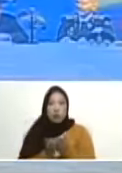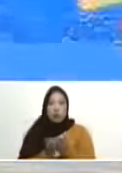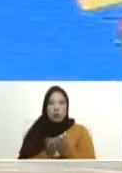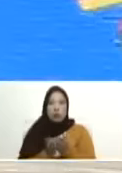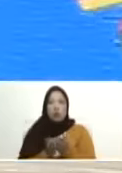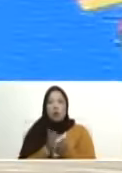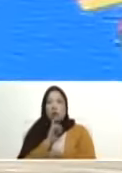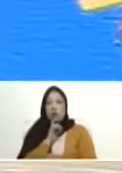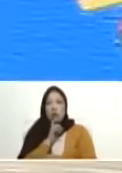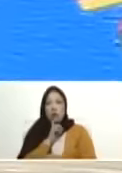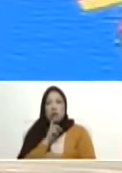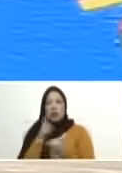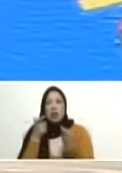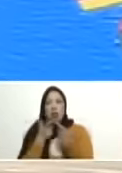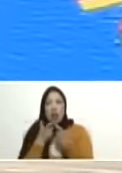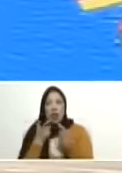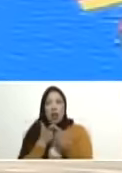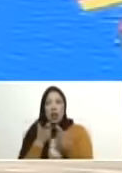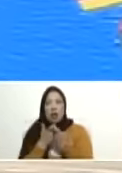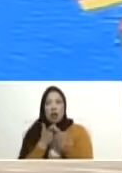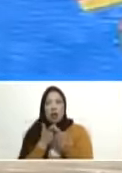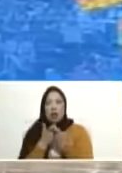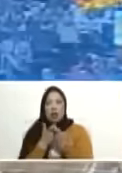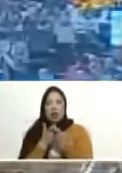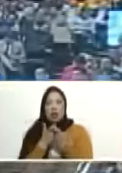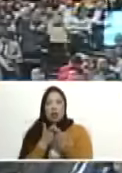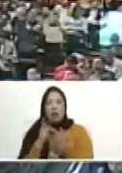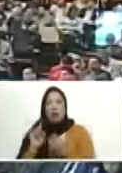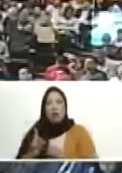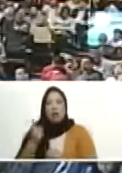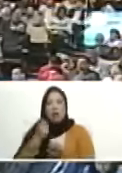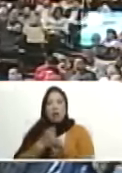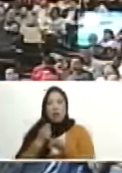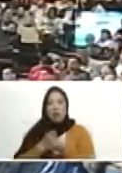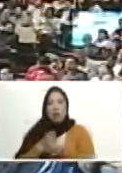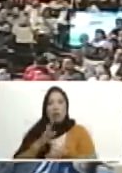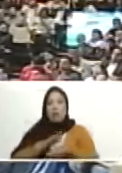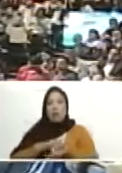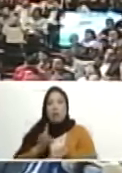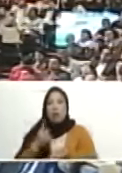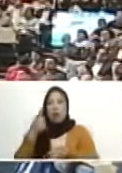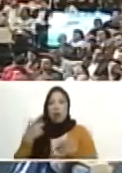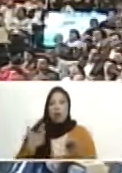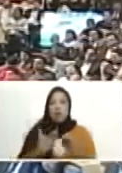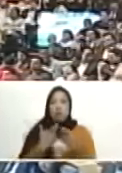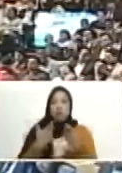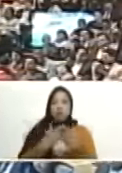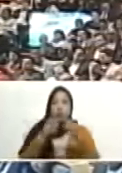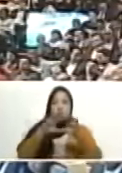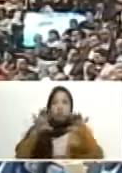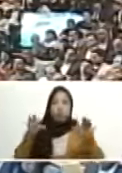momentos de guerra. La primera llamada guerra mundial,